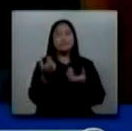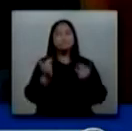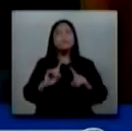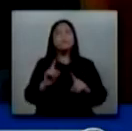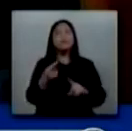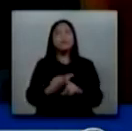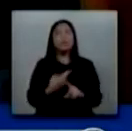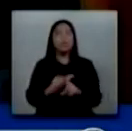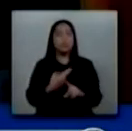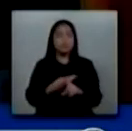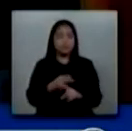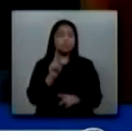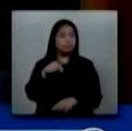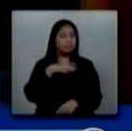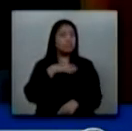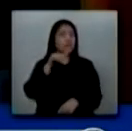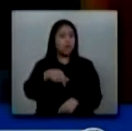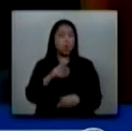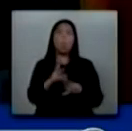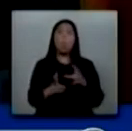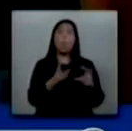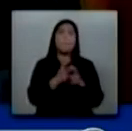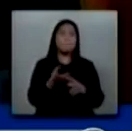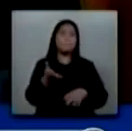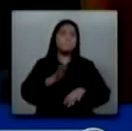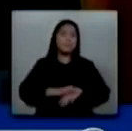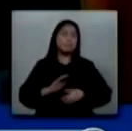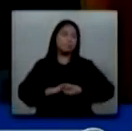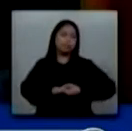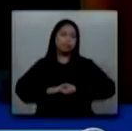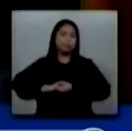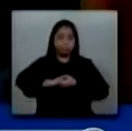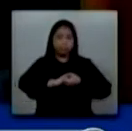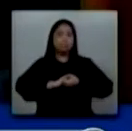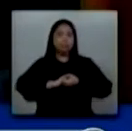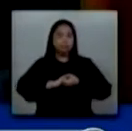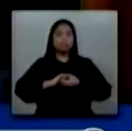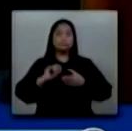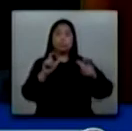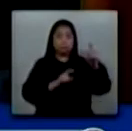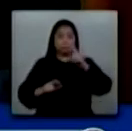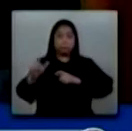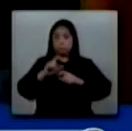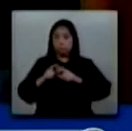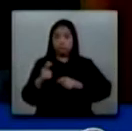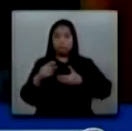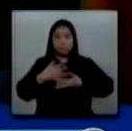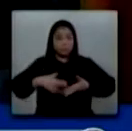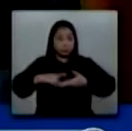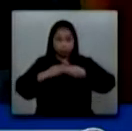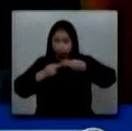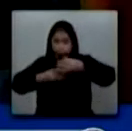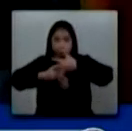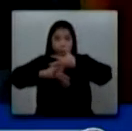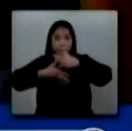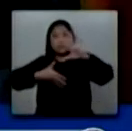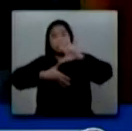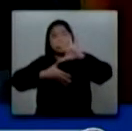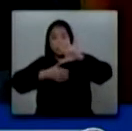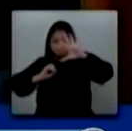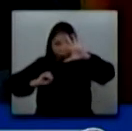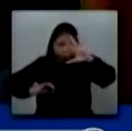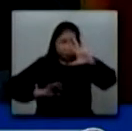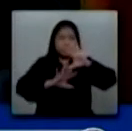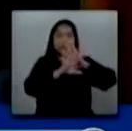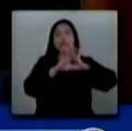secretaria de comunicación social de la presidencia aclaró que previo a retomar su agenda el presidente alejandro giammatei fue sometido a dos pruebas de kobe 19